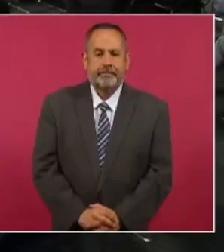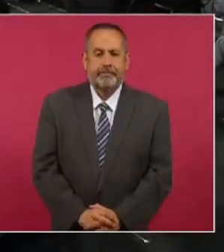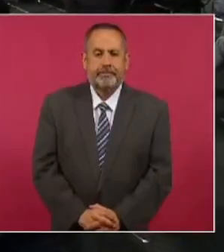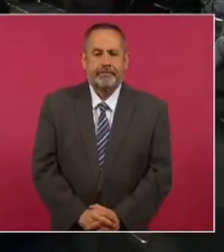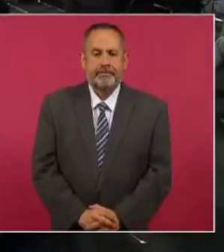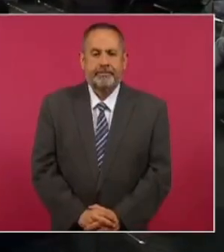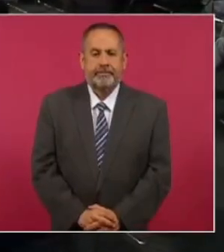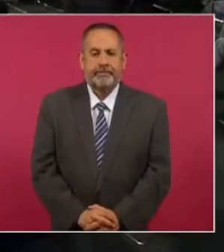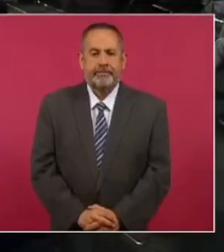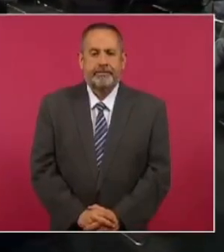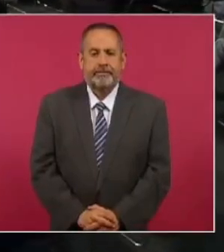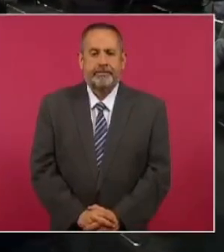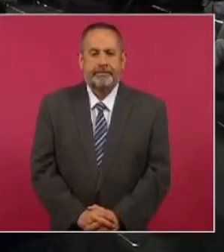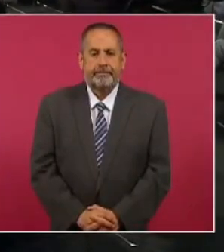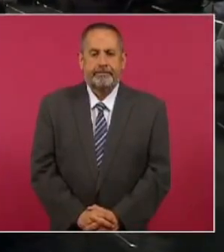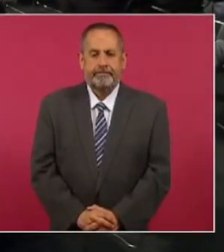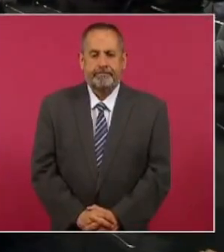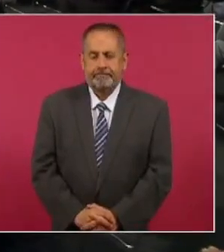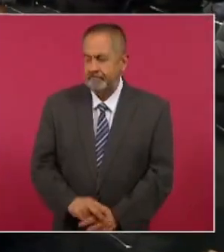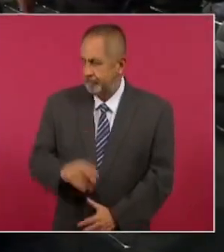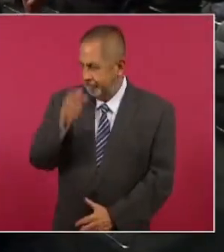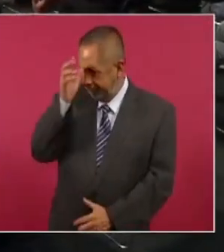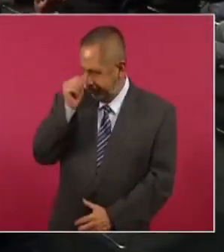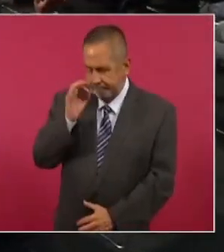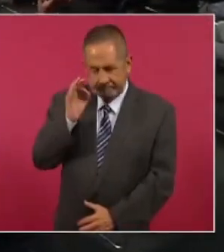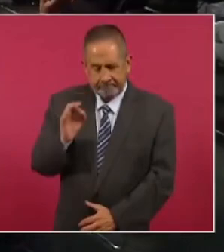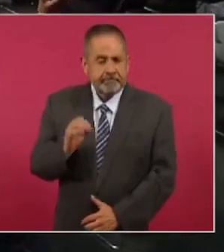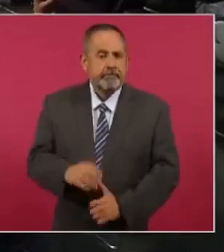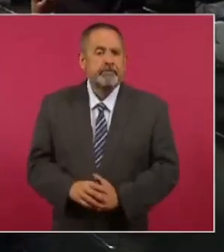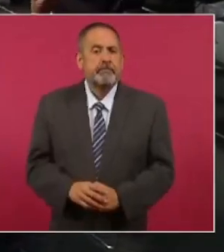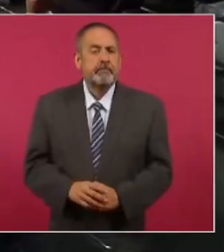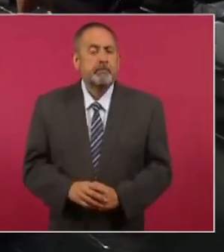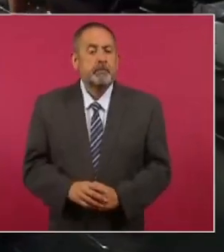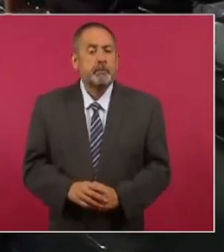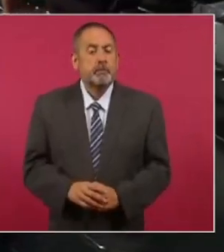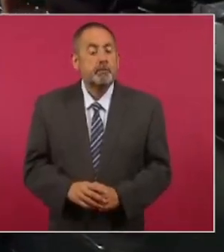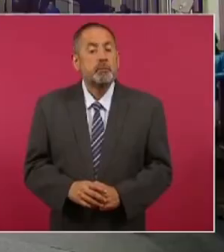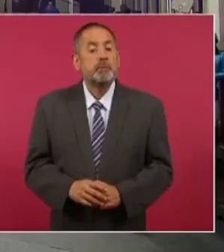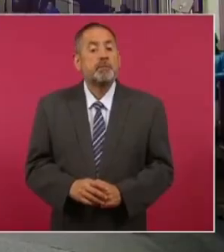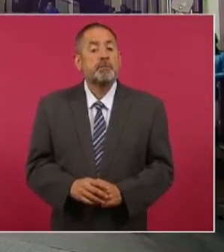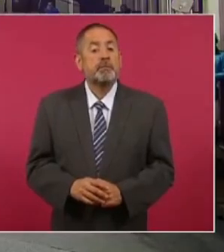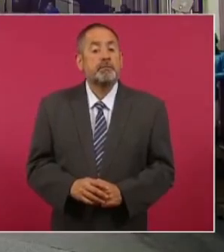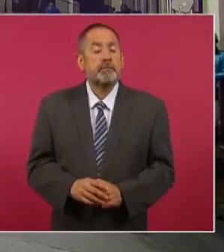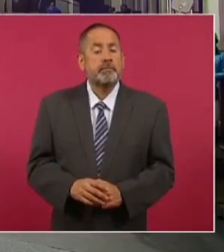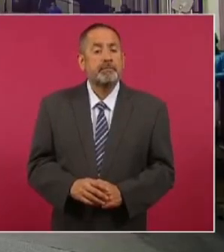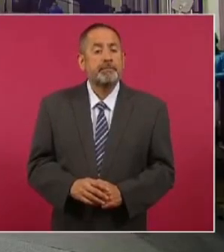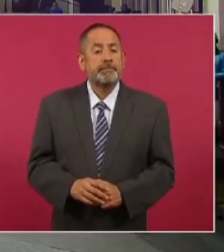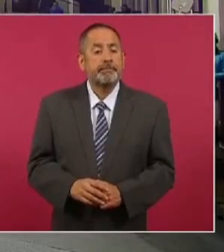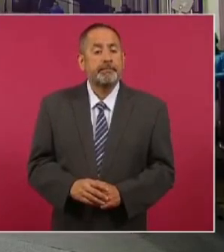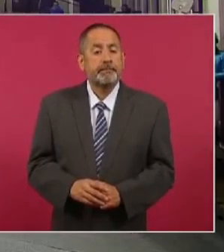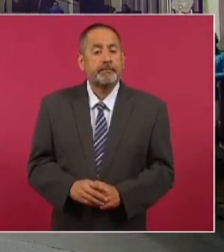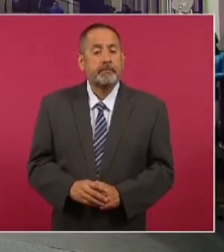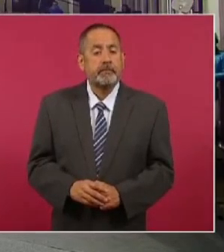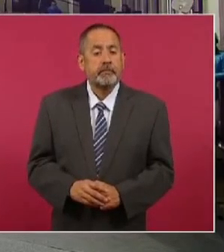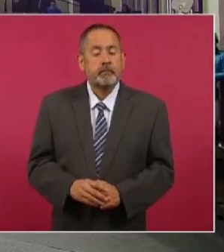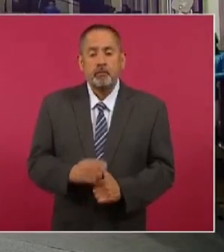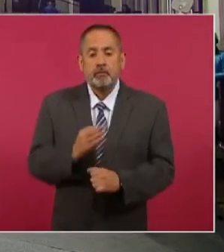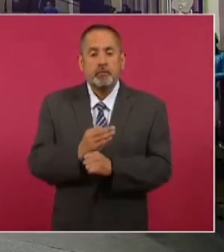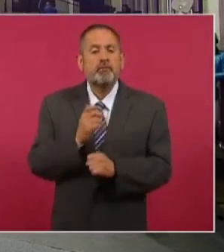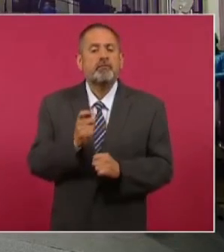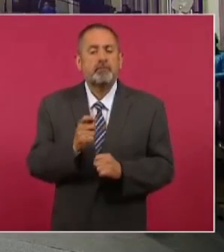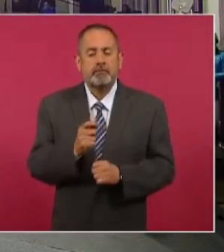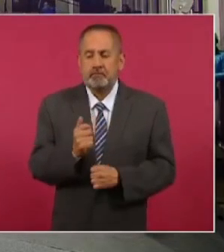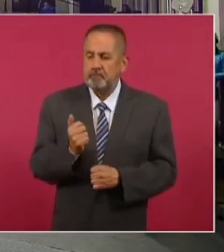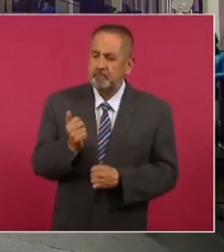de acuerdo bueno pues este vamos a felicitar